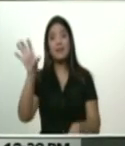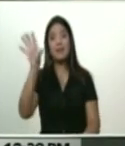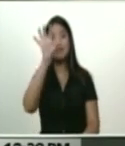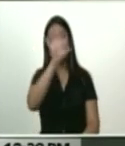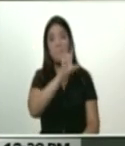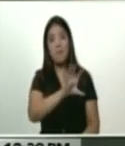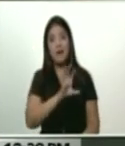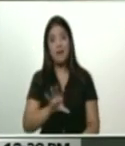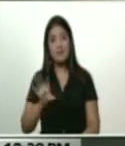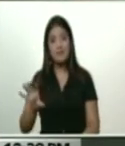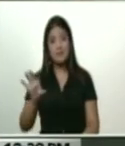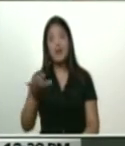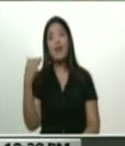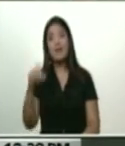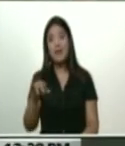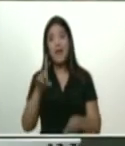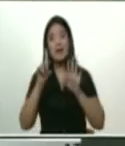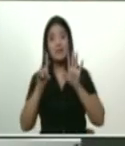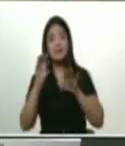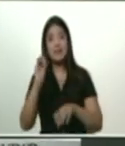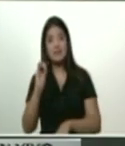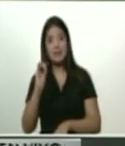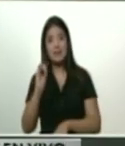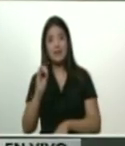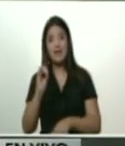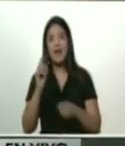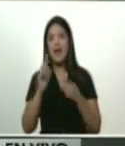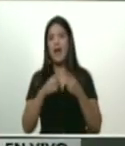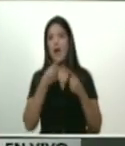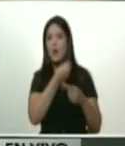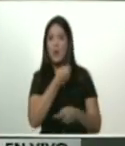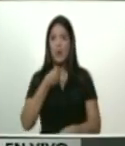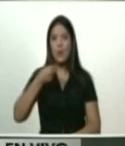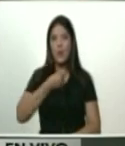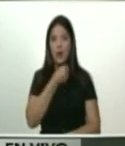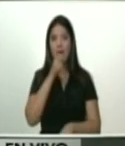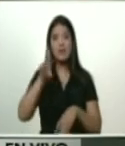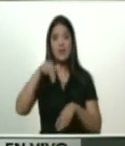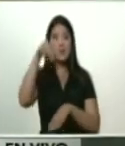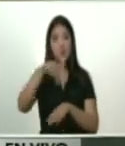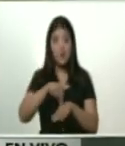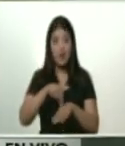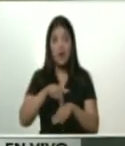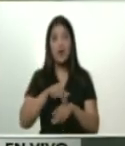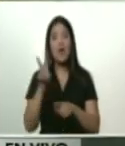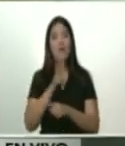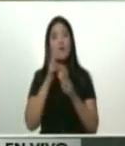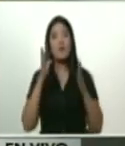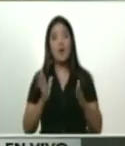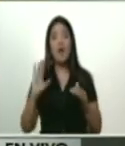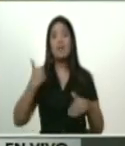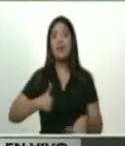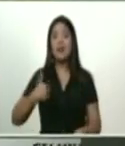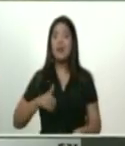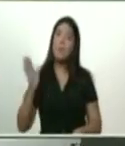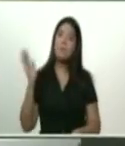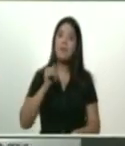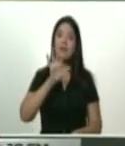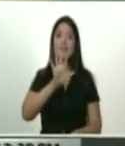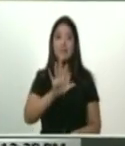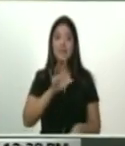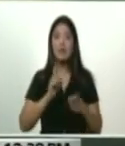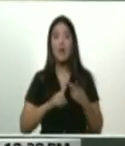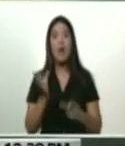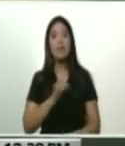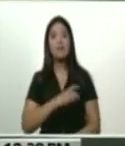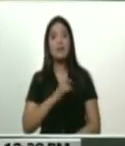y vamos a tener 60 artistas y agrupaciones nacionales venezolanos. De Argentina vienen 5, de